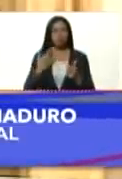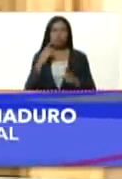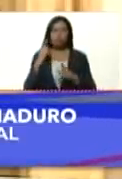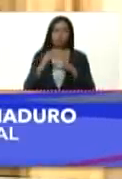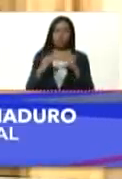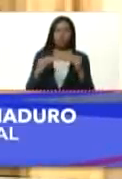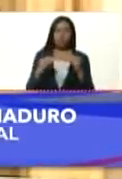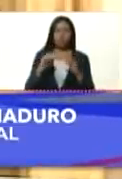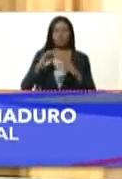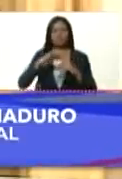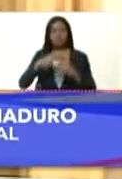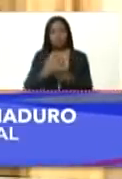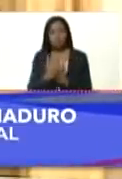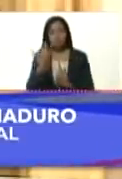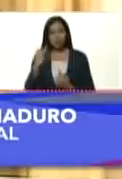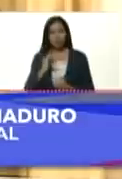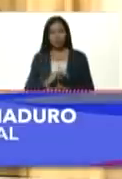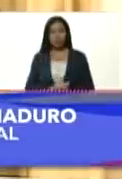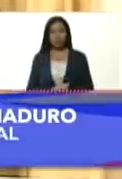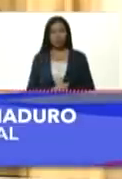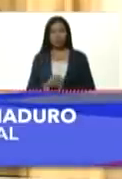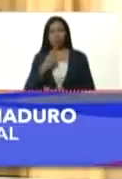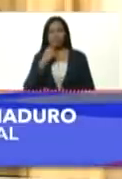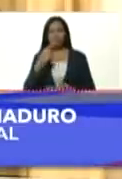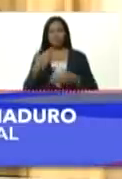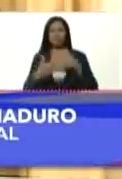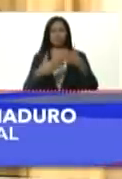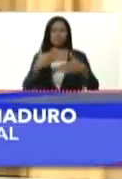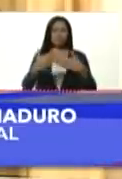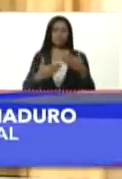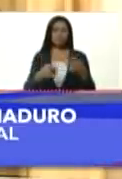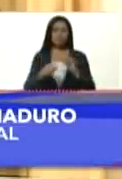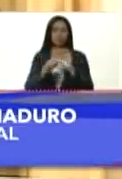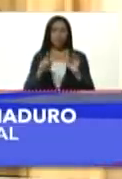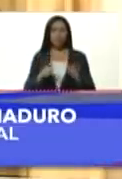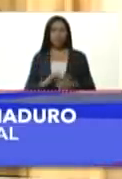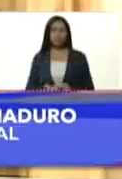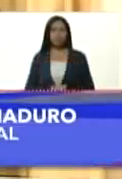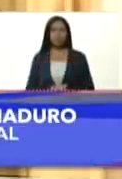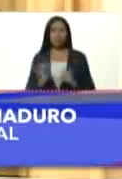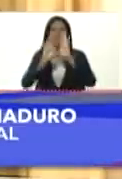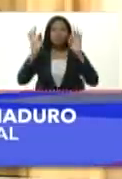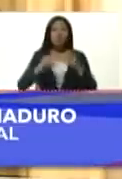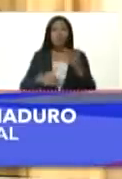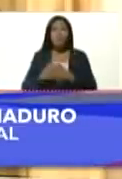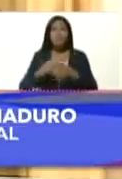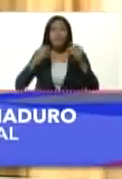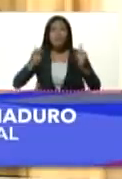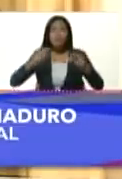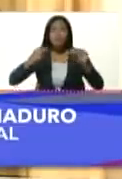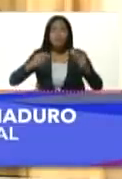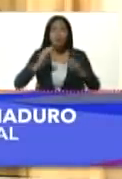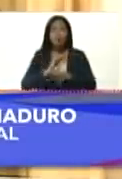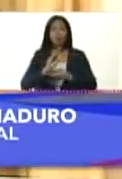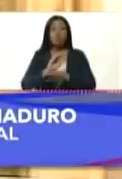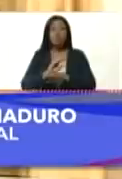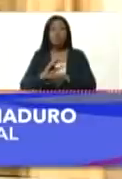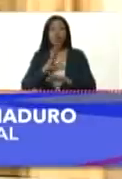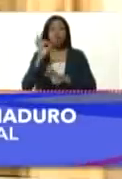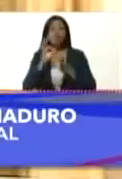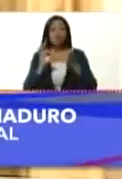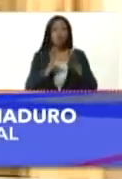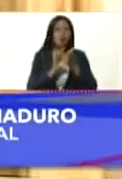la situación. Y dice más adelante, la forma más efectiva de prevenir las